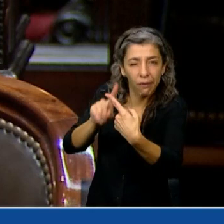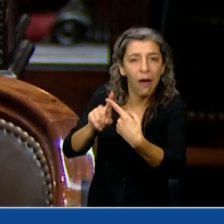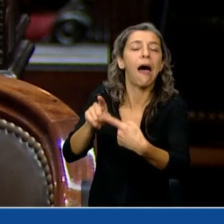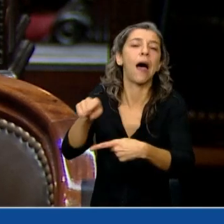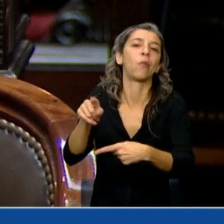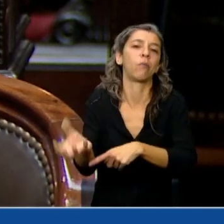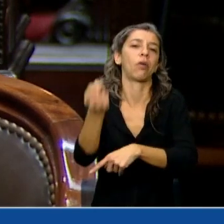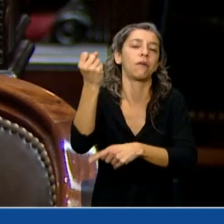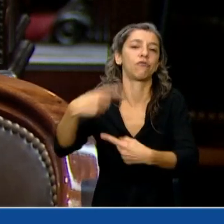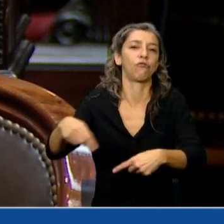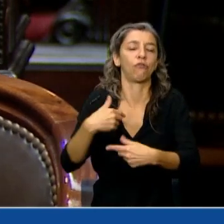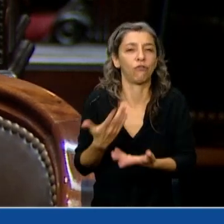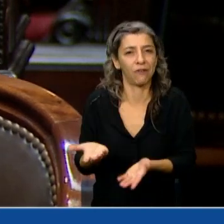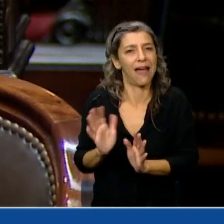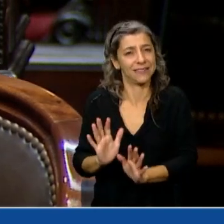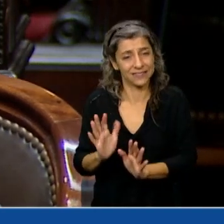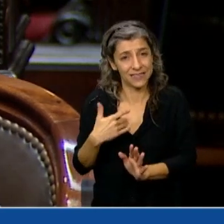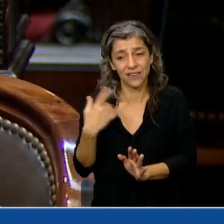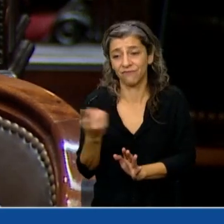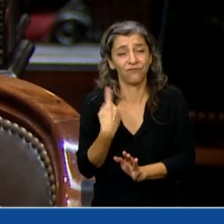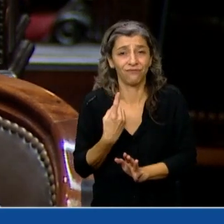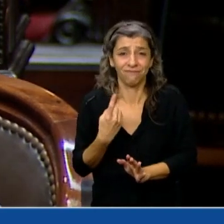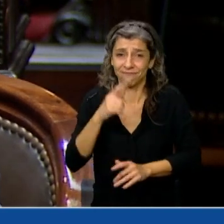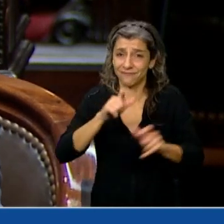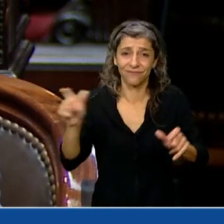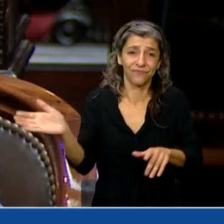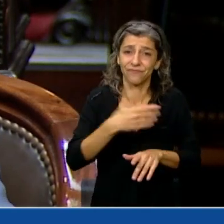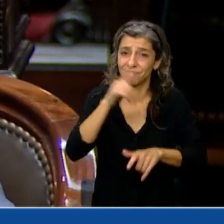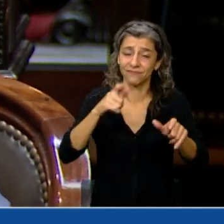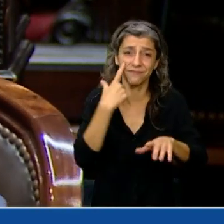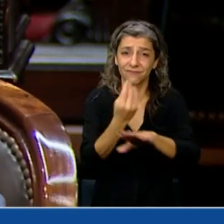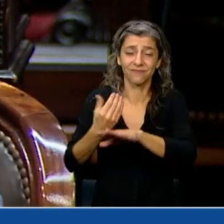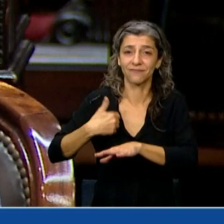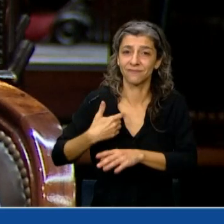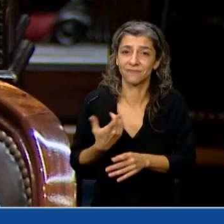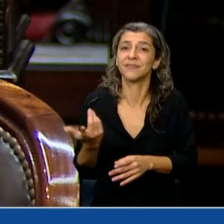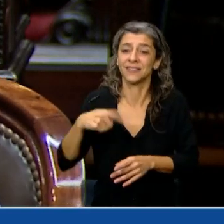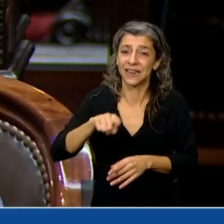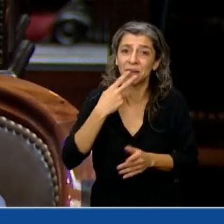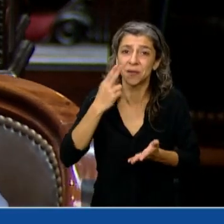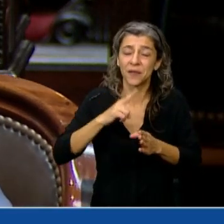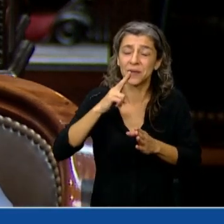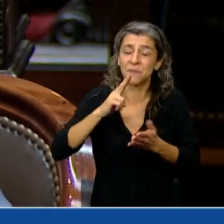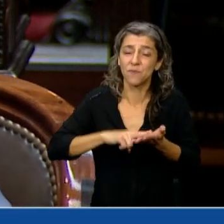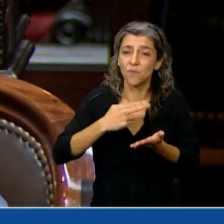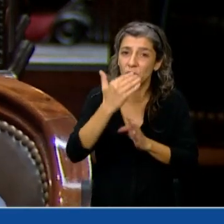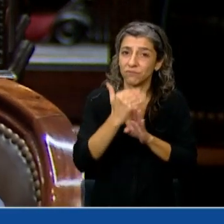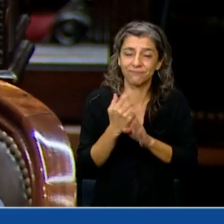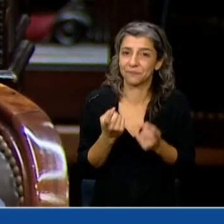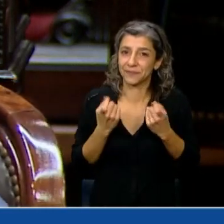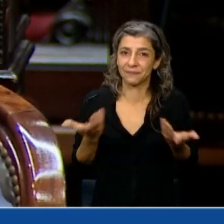todos los argentinos necesitamos, que es aire, que es baja de impuestos para poder crecer. Esta semana se empezó a tratar un